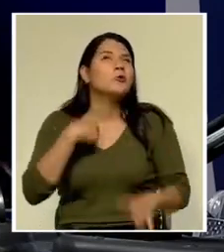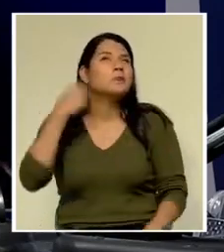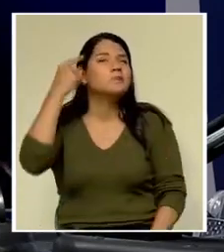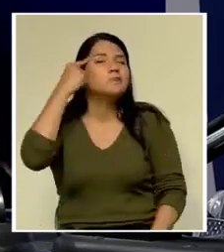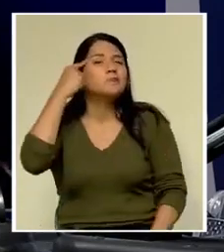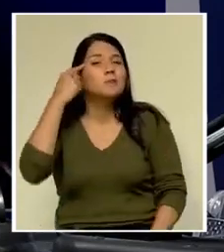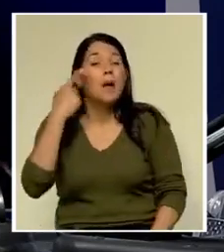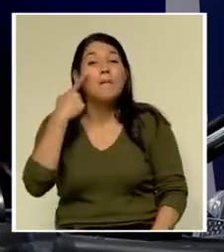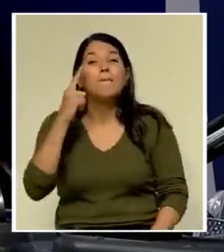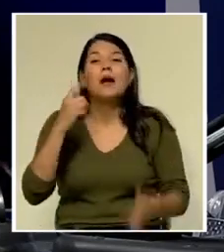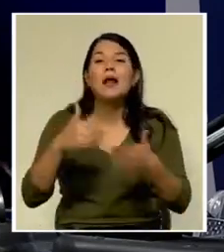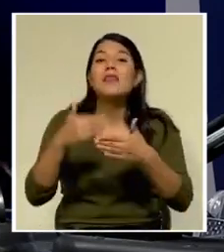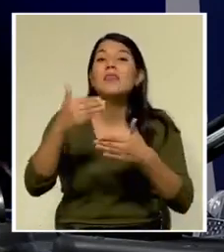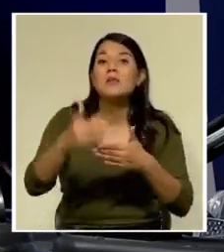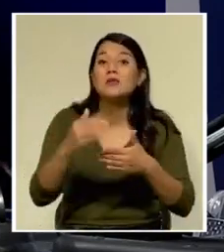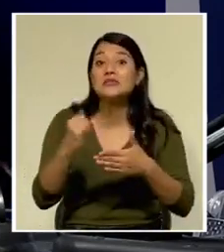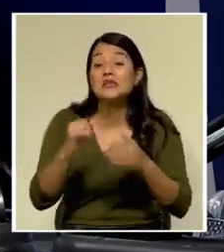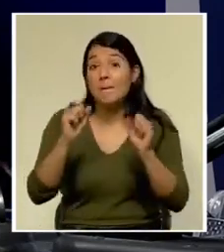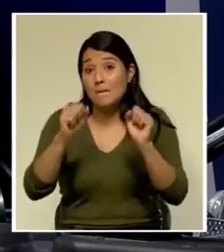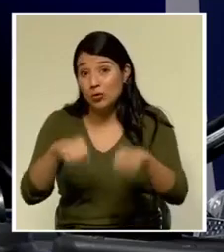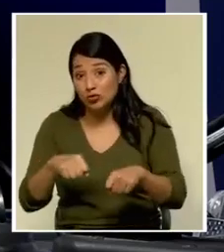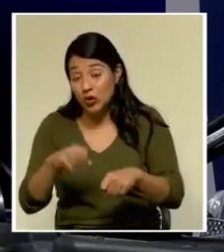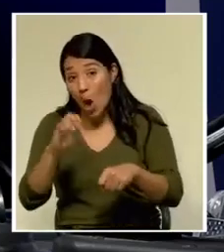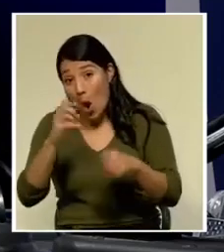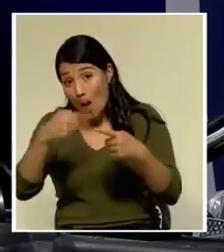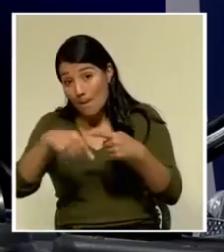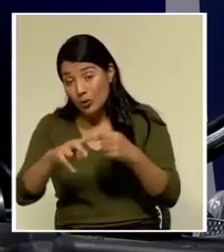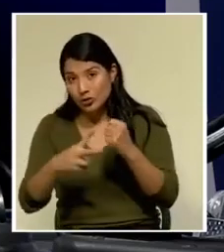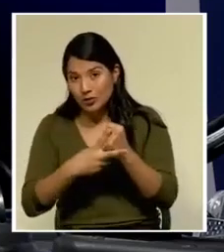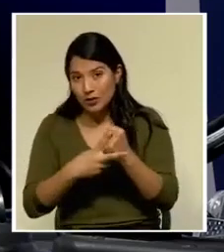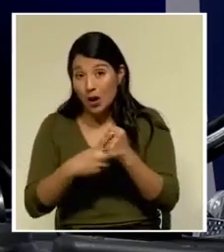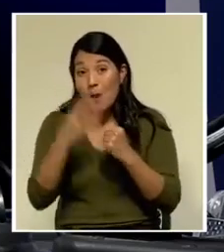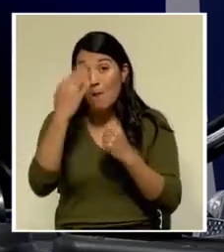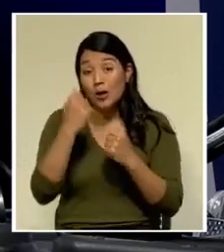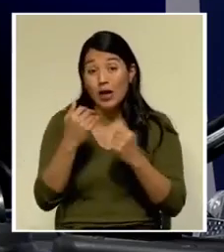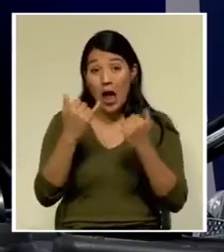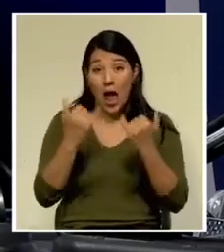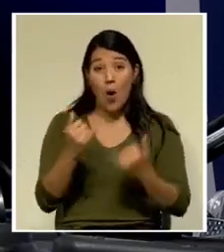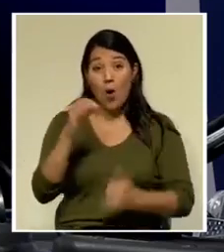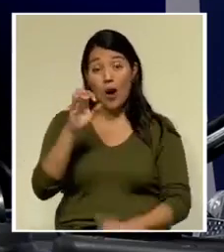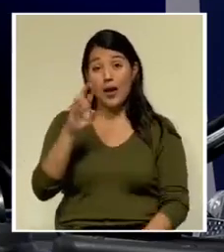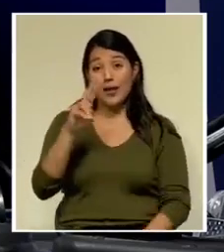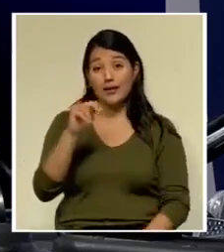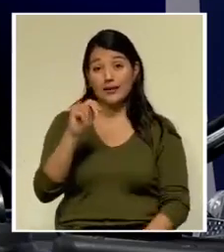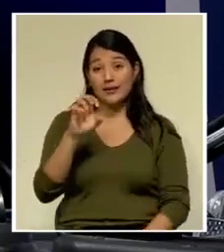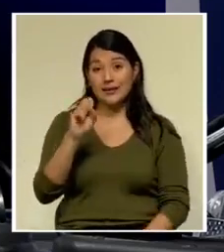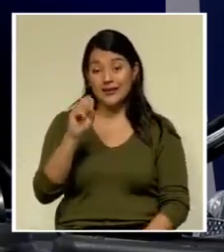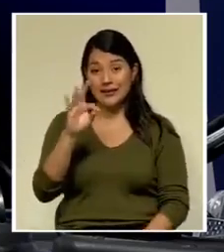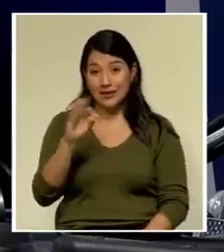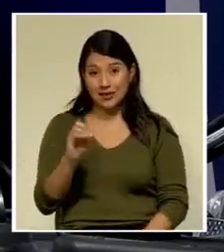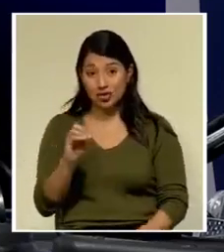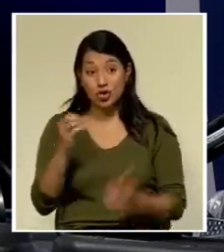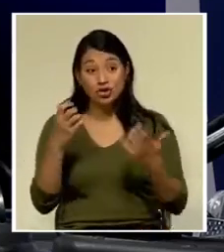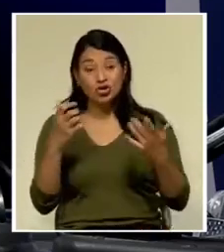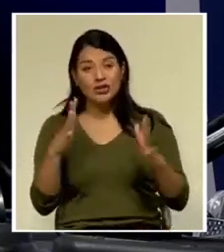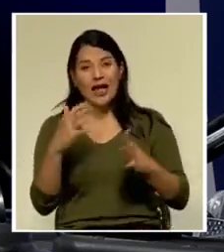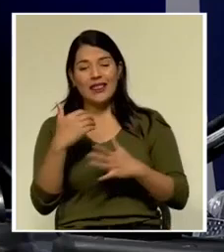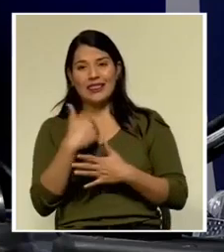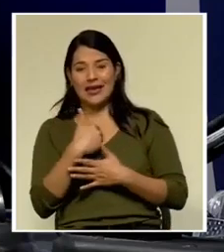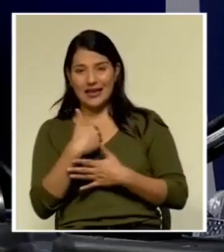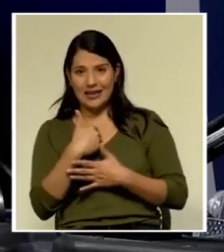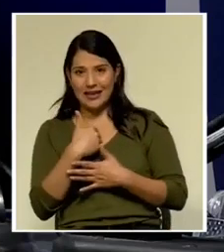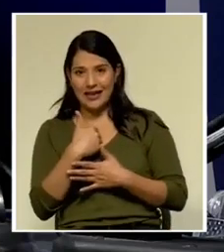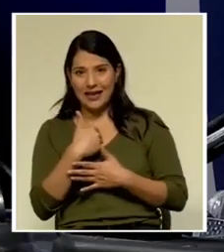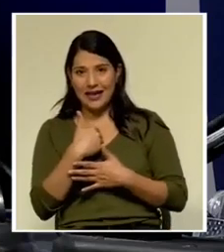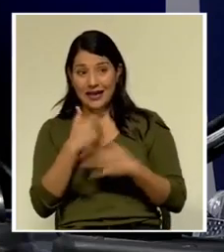para más adelante, si es posible, o para la próxima, porque don Ernesto ya tiene el título